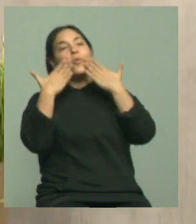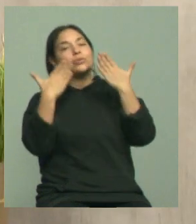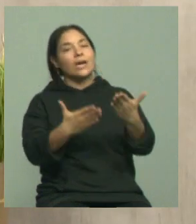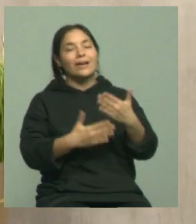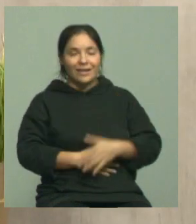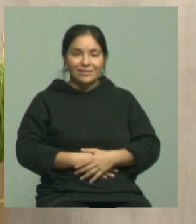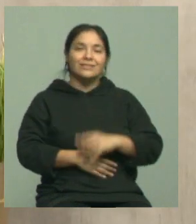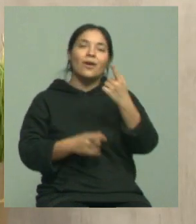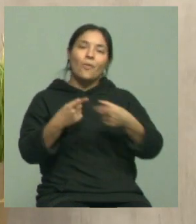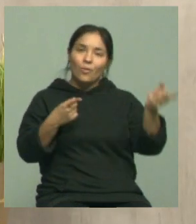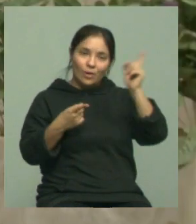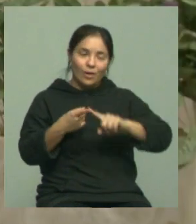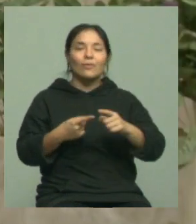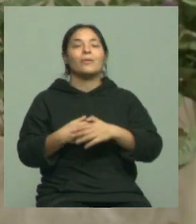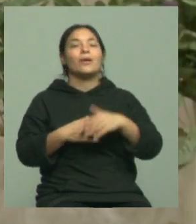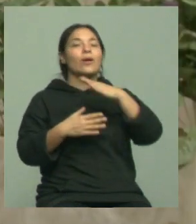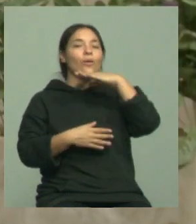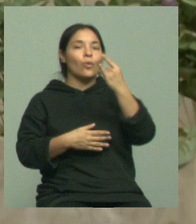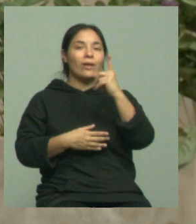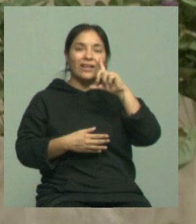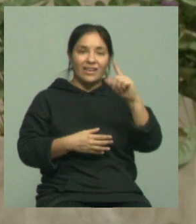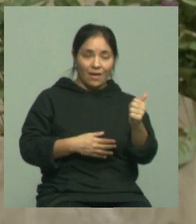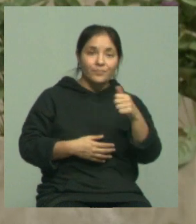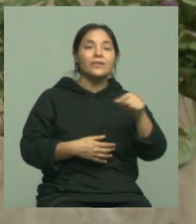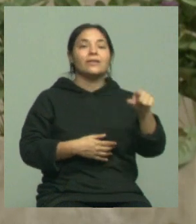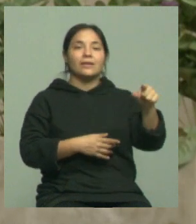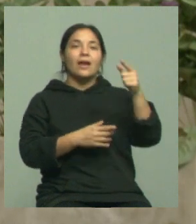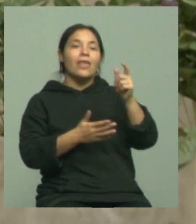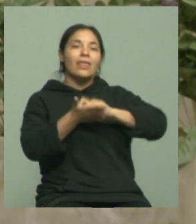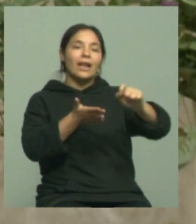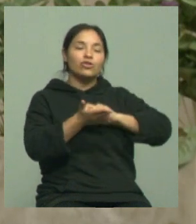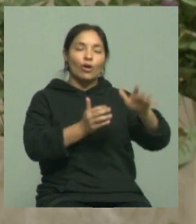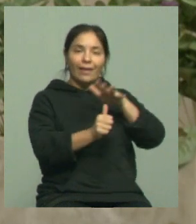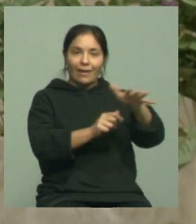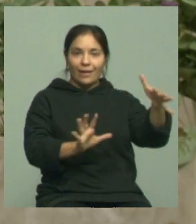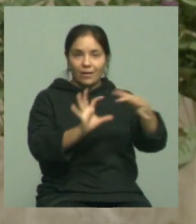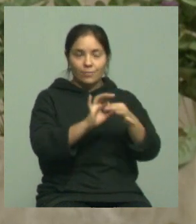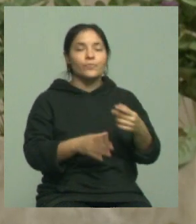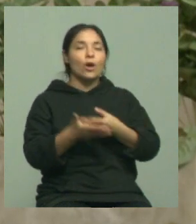Gracias, Seguiremos hablando de este tema. Julia López con nosotros, la editora de género de Unidiversidad. Ya saben, la nota la